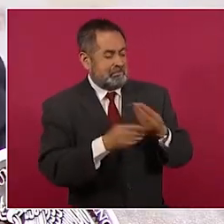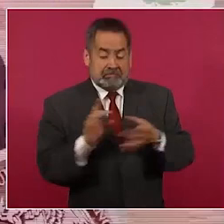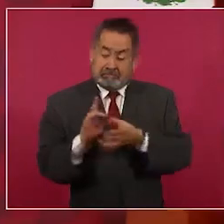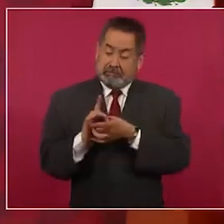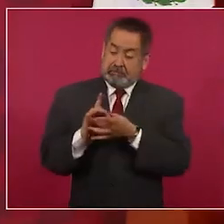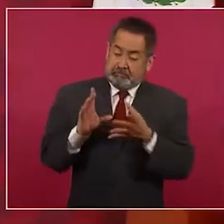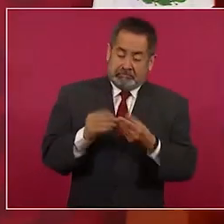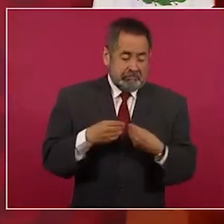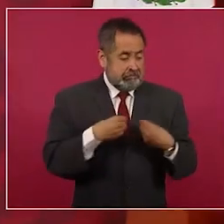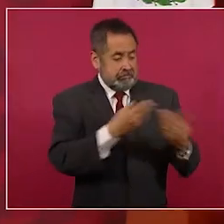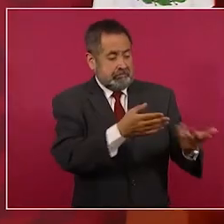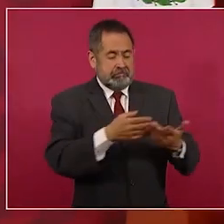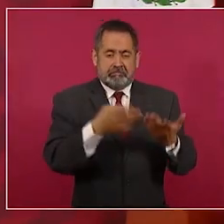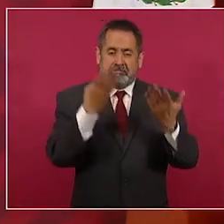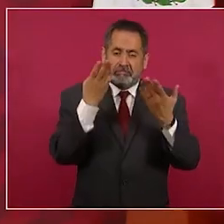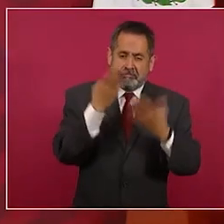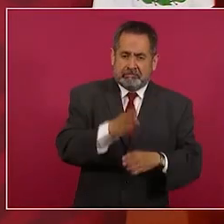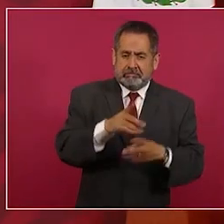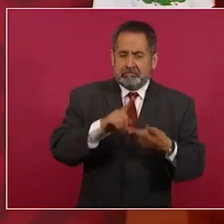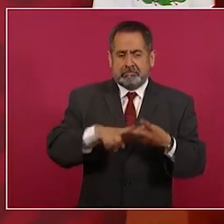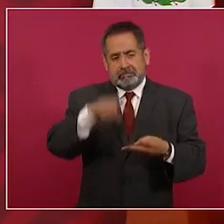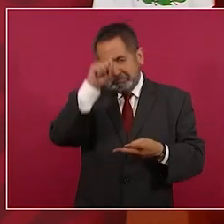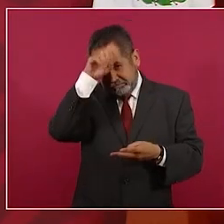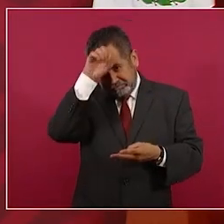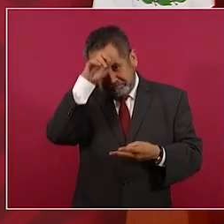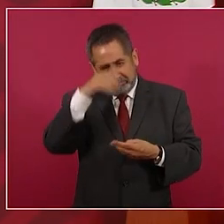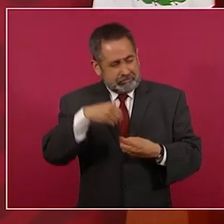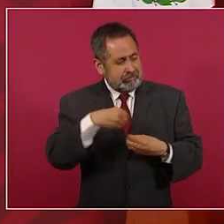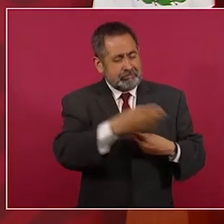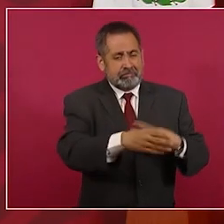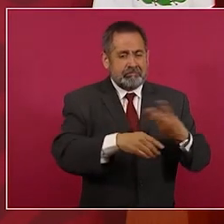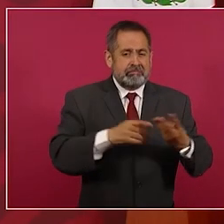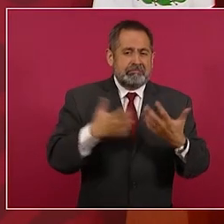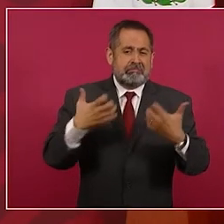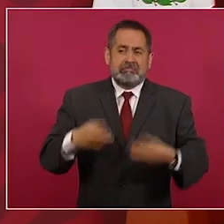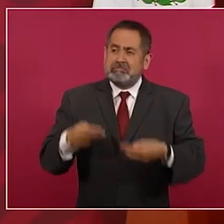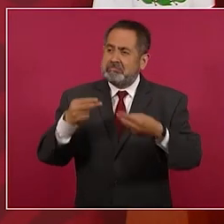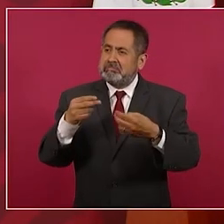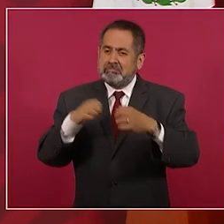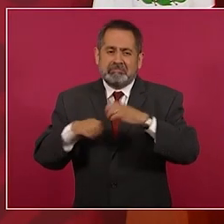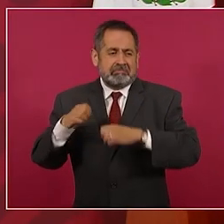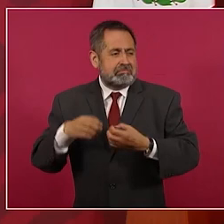los bancos, las minas, las empresas,